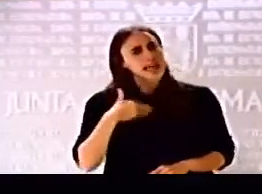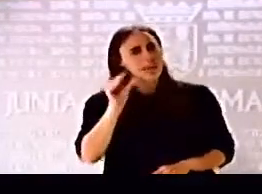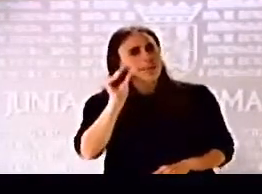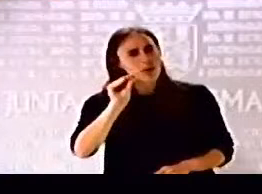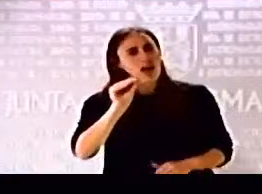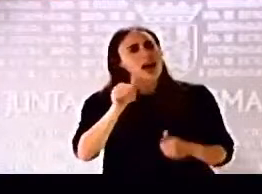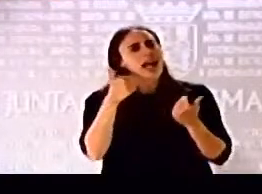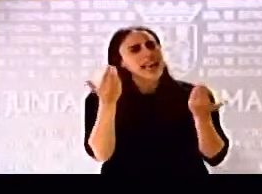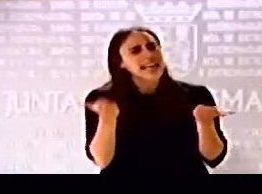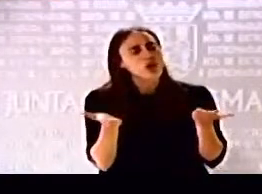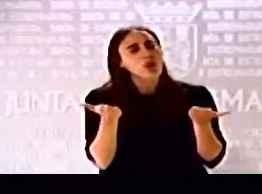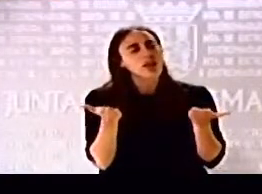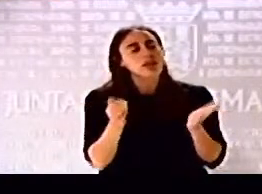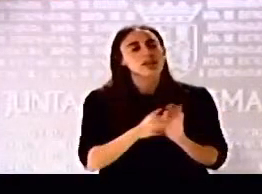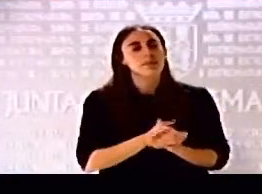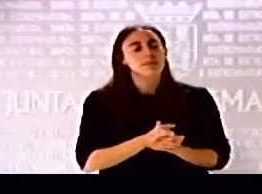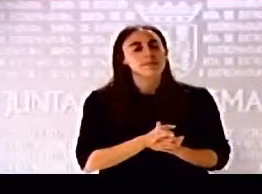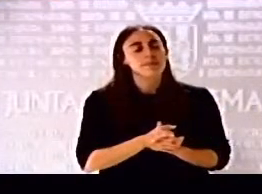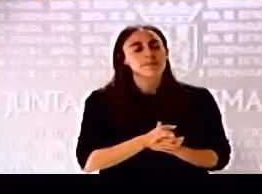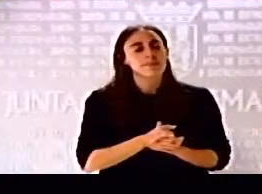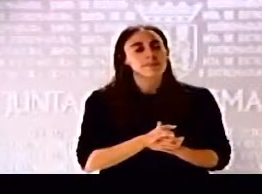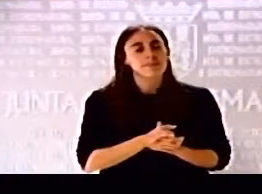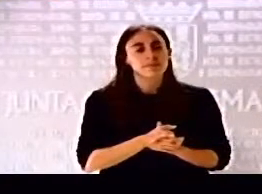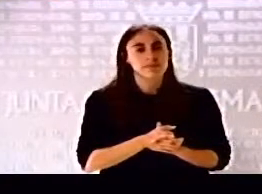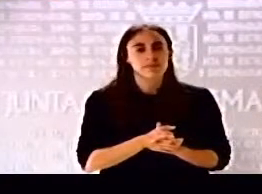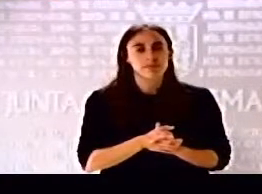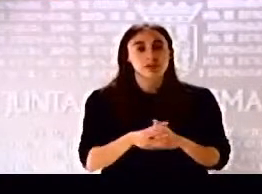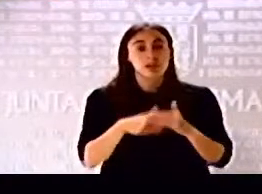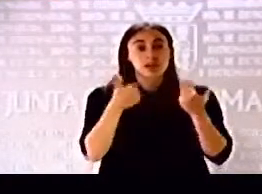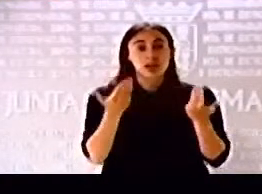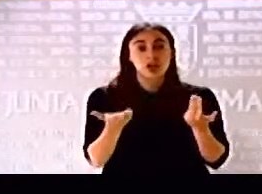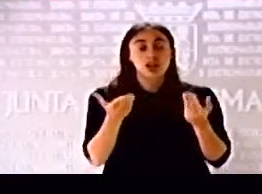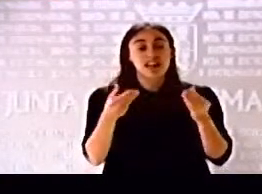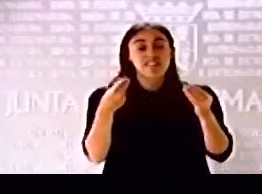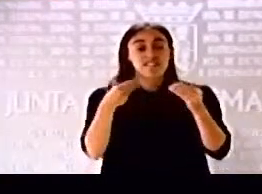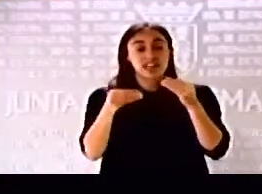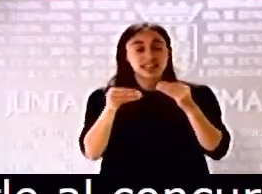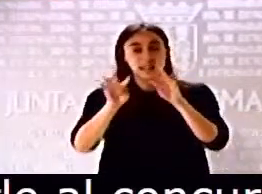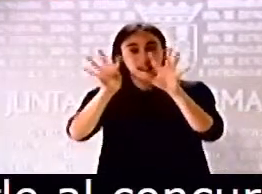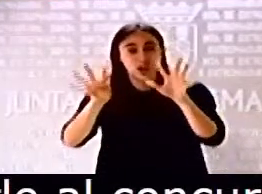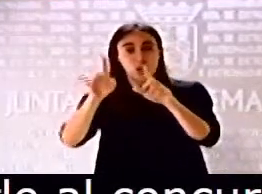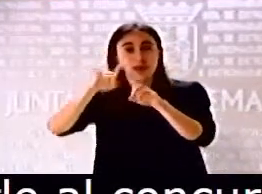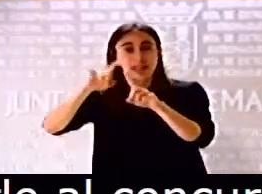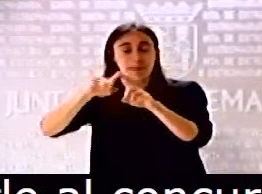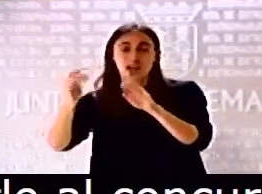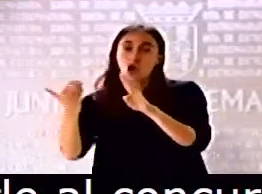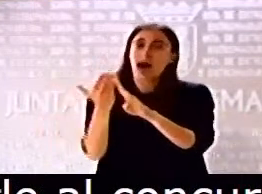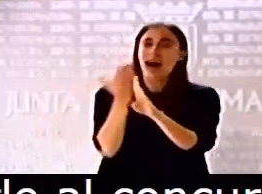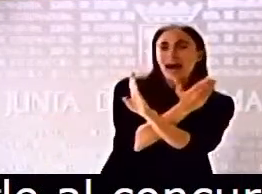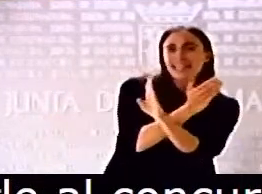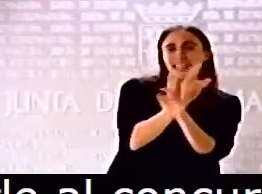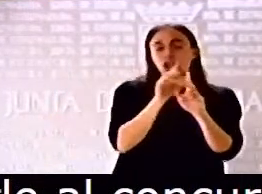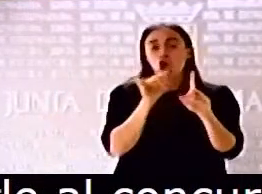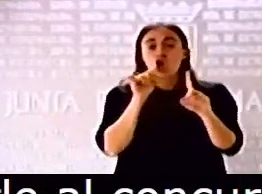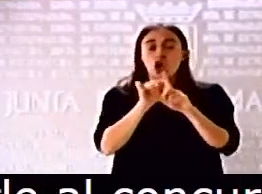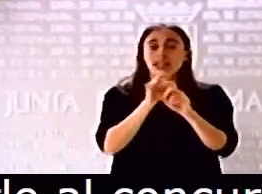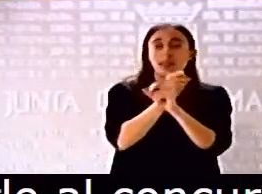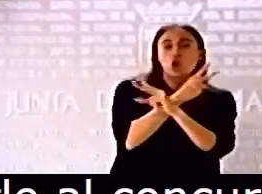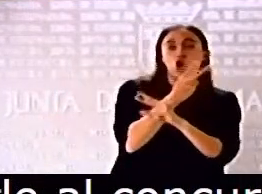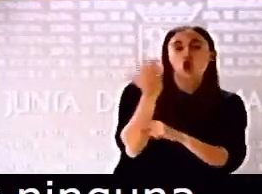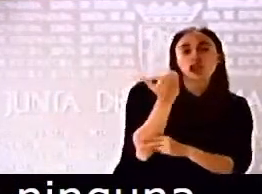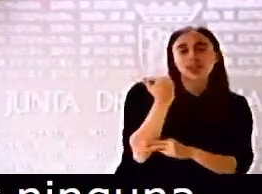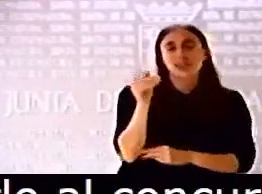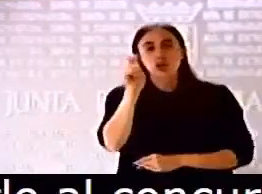Entonces, definitivamente no va a haber ninguna flexibilización antes del 9 de mayo de cara a la hostelería, la restauración, turismo.